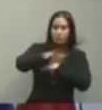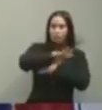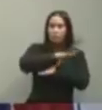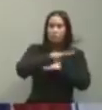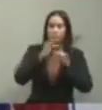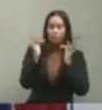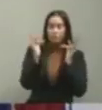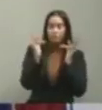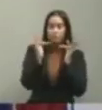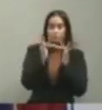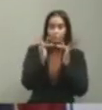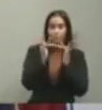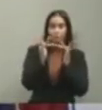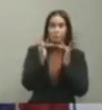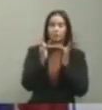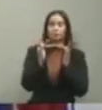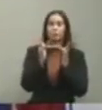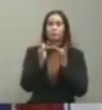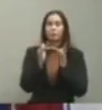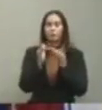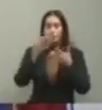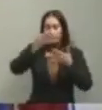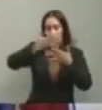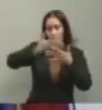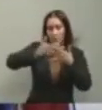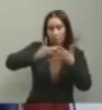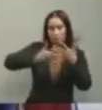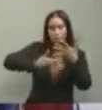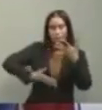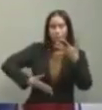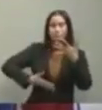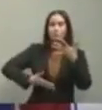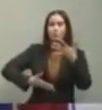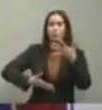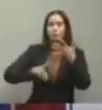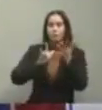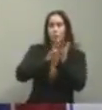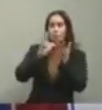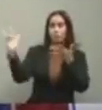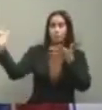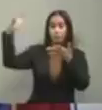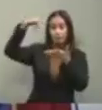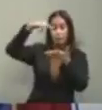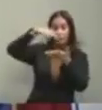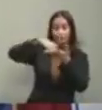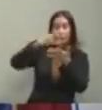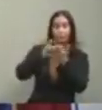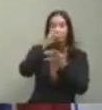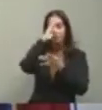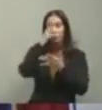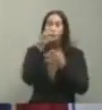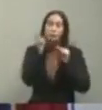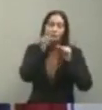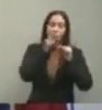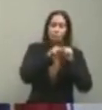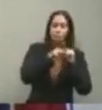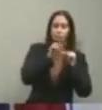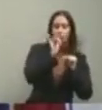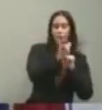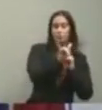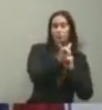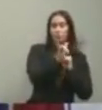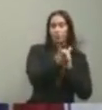que yo le dije al principio desde el listado de el vuelo a que arribó al país el asiento donde ésta